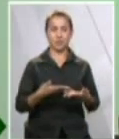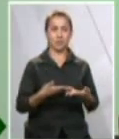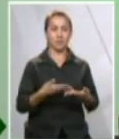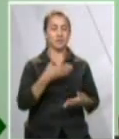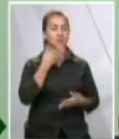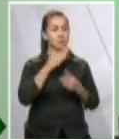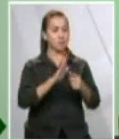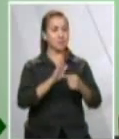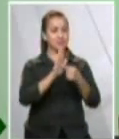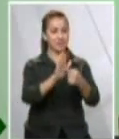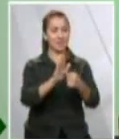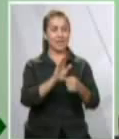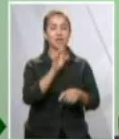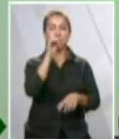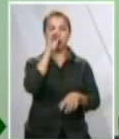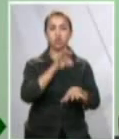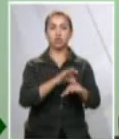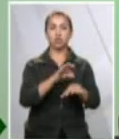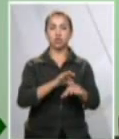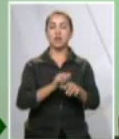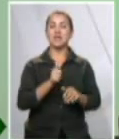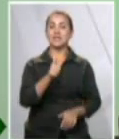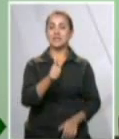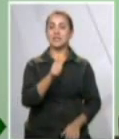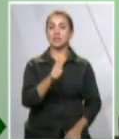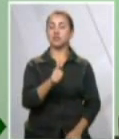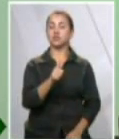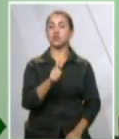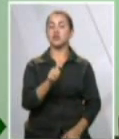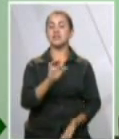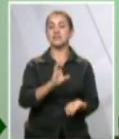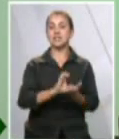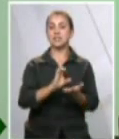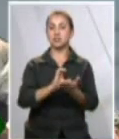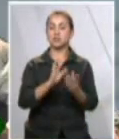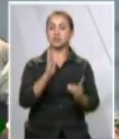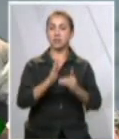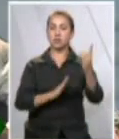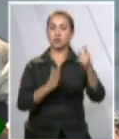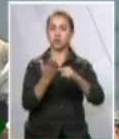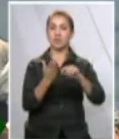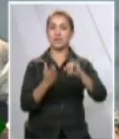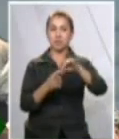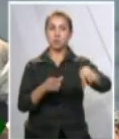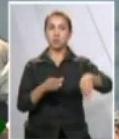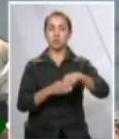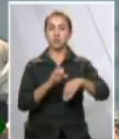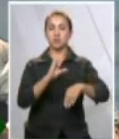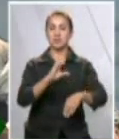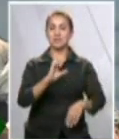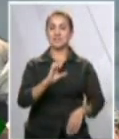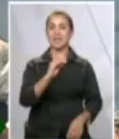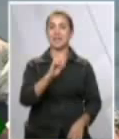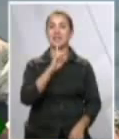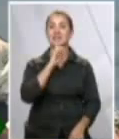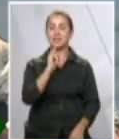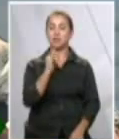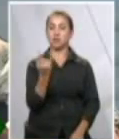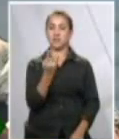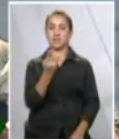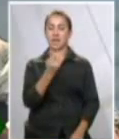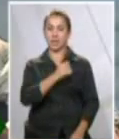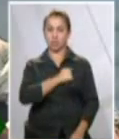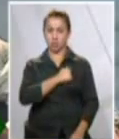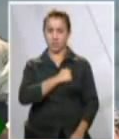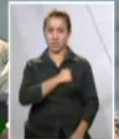a presentar también al doctor Ricardo Rosas Díaz, director del Centro de Desarrollo de Tecnologías de Inclusión, CDETI, de la Pontificia Universidad